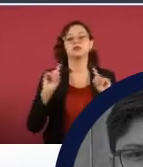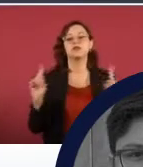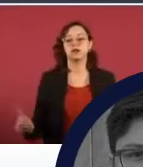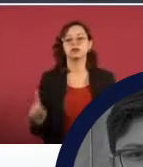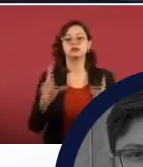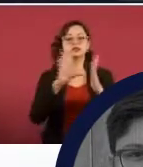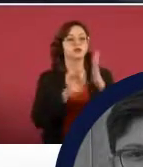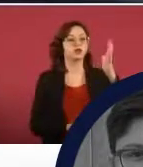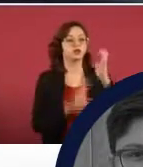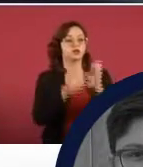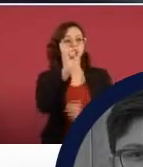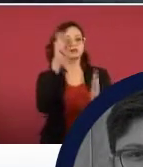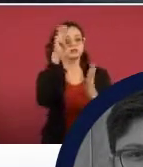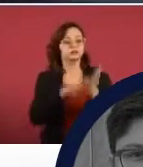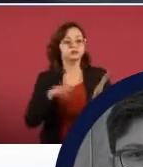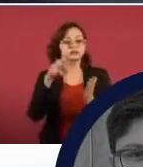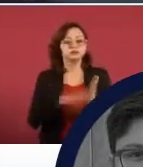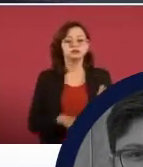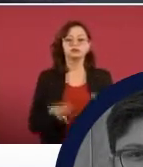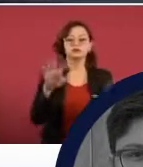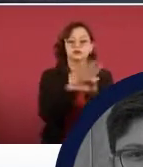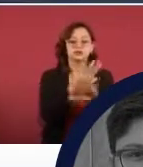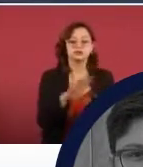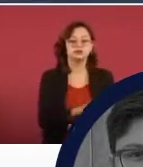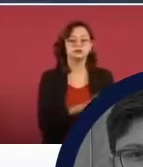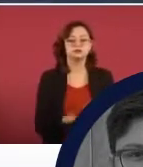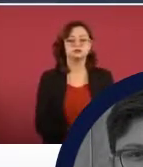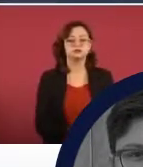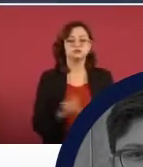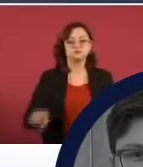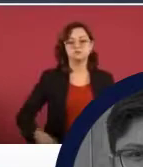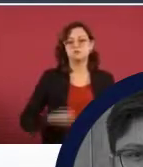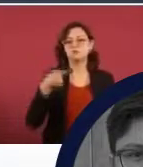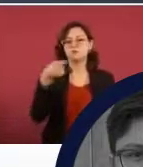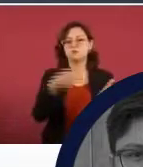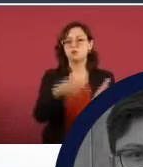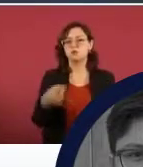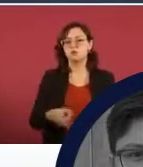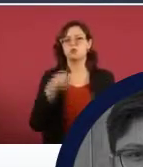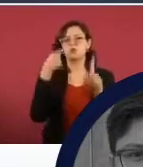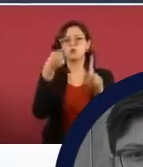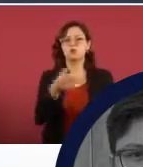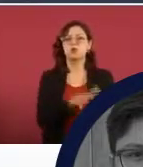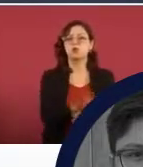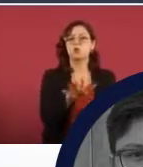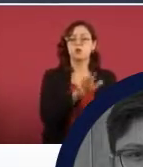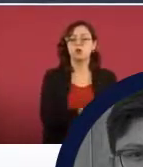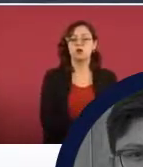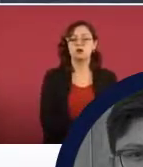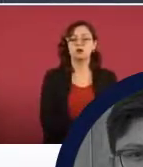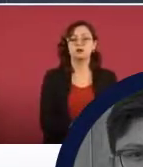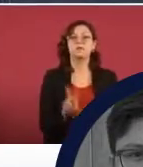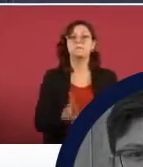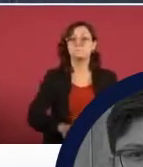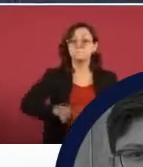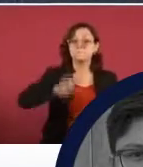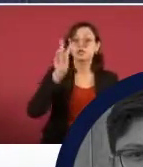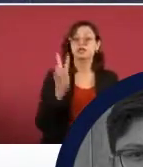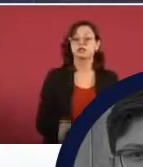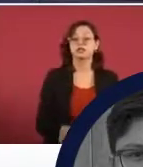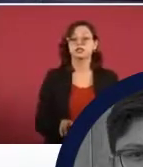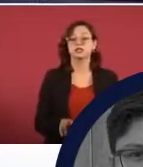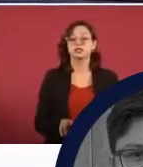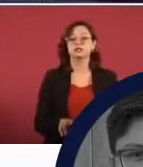de sentar las bases del cambio. Desde luego, hacer una transformación de la vida pública de México es un